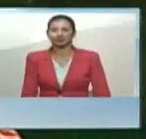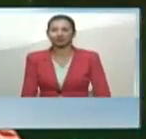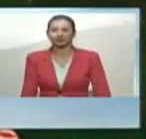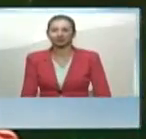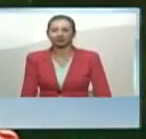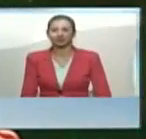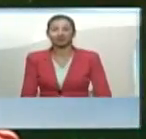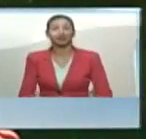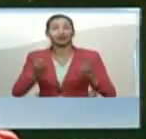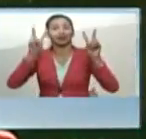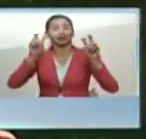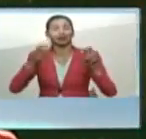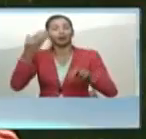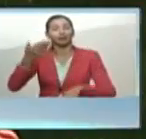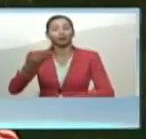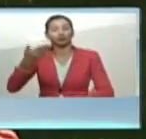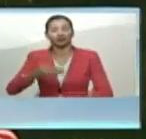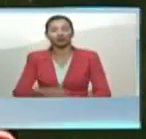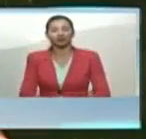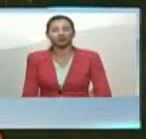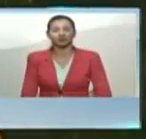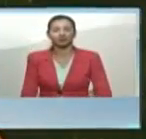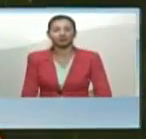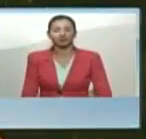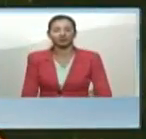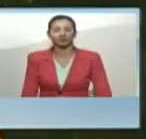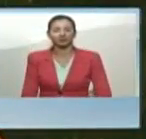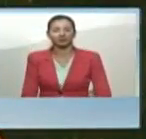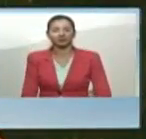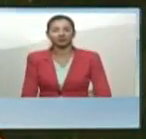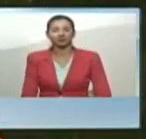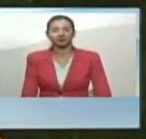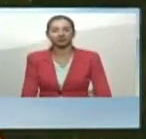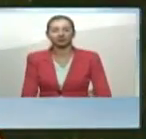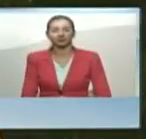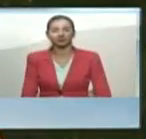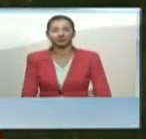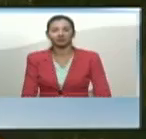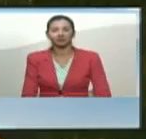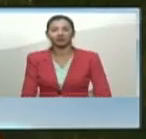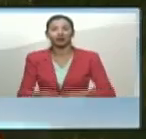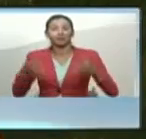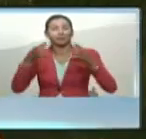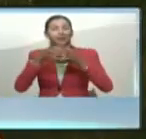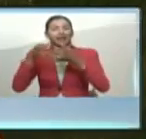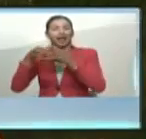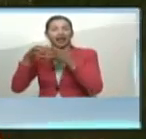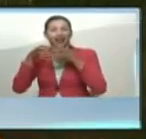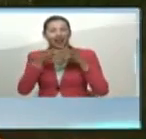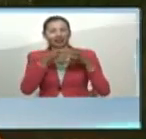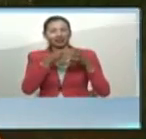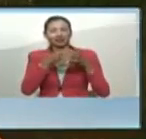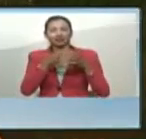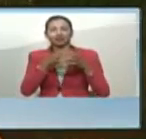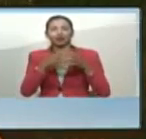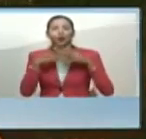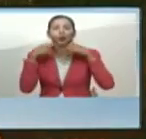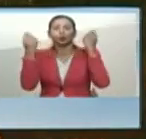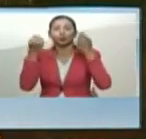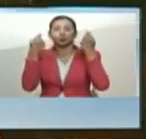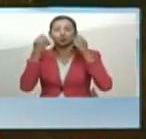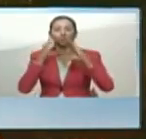ese tema es muy importante, ¿no? Tema de las brigadas de de propaganda,